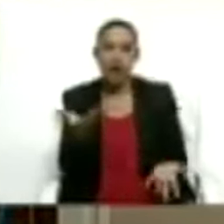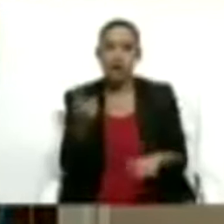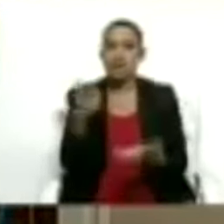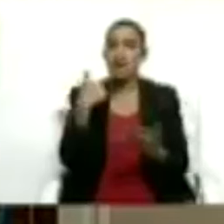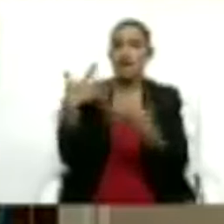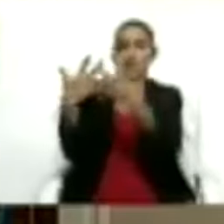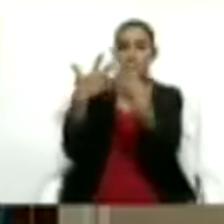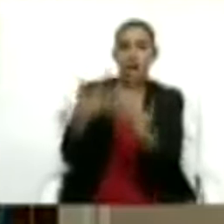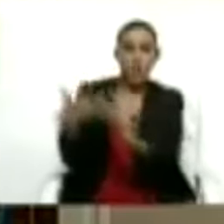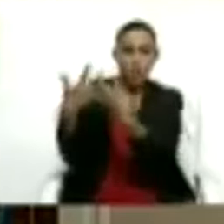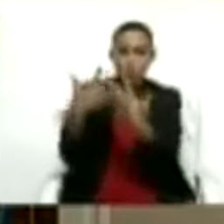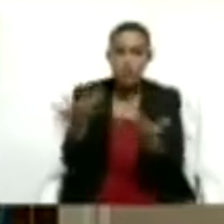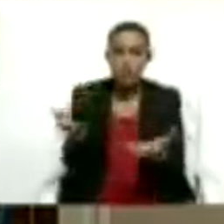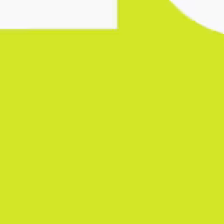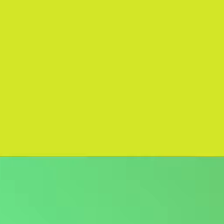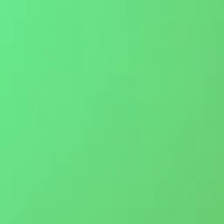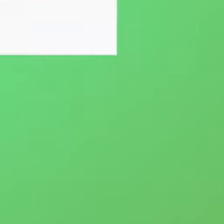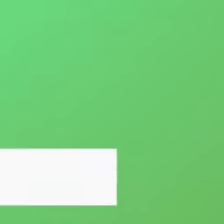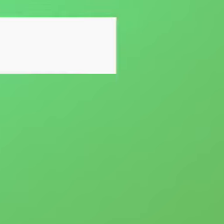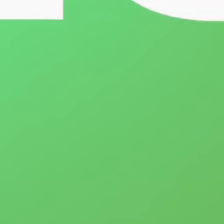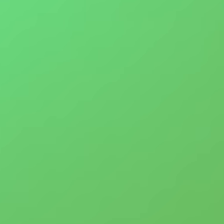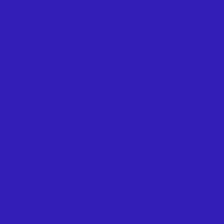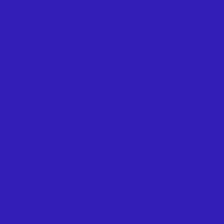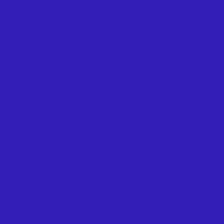Me refiero al caso de Venezuela.